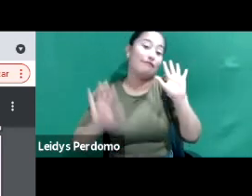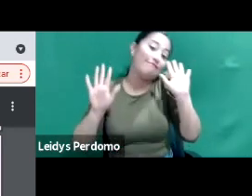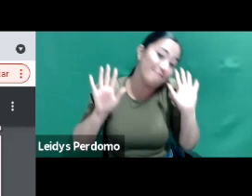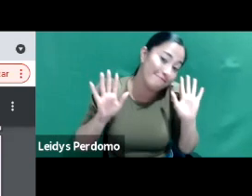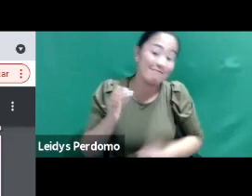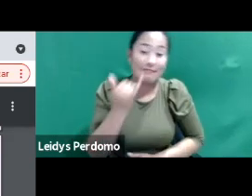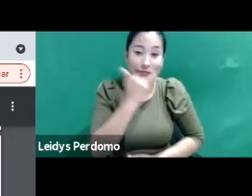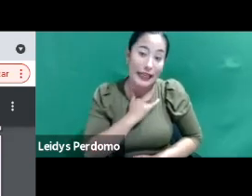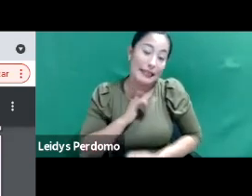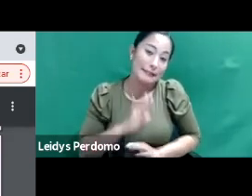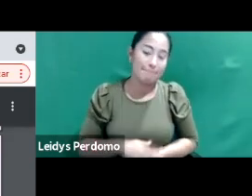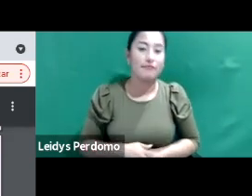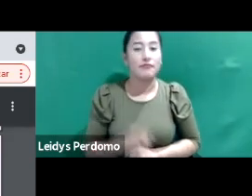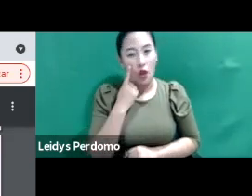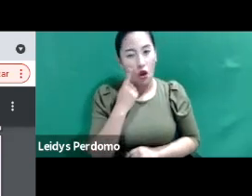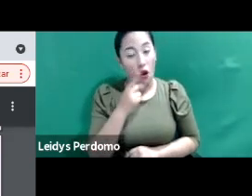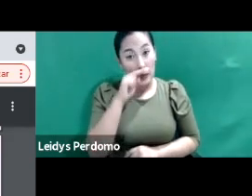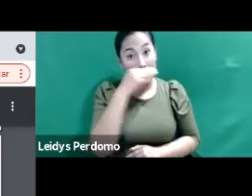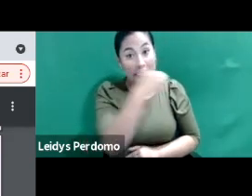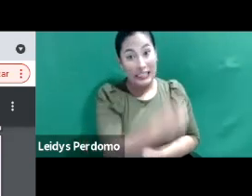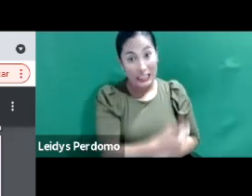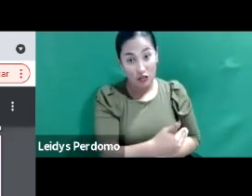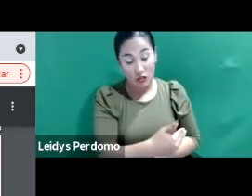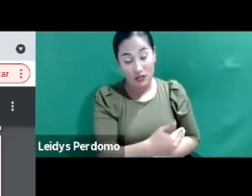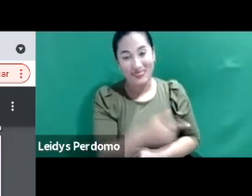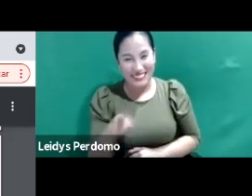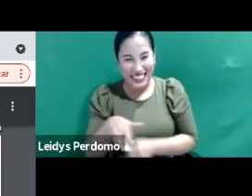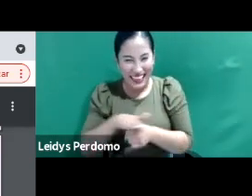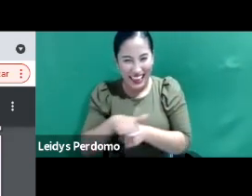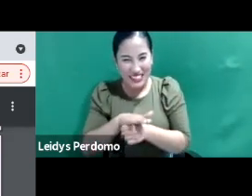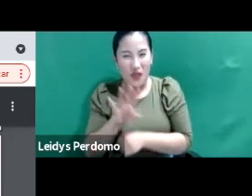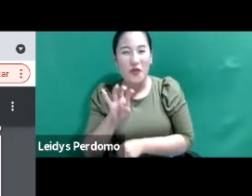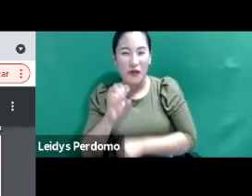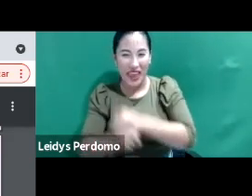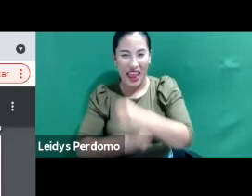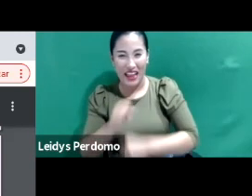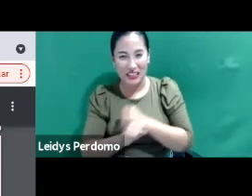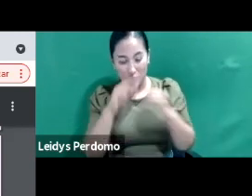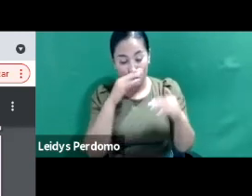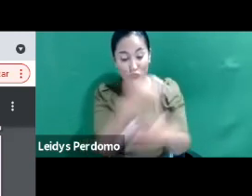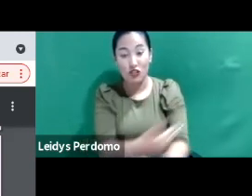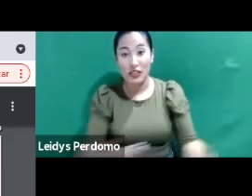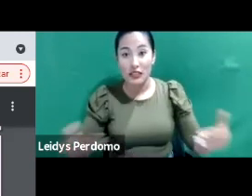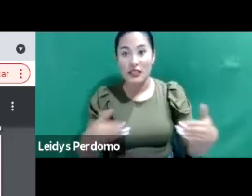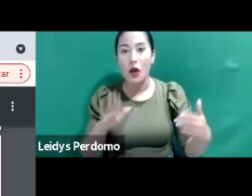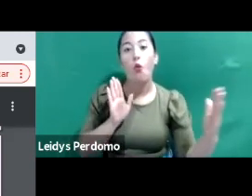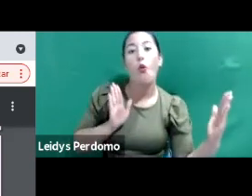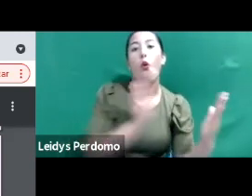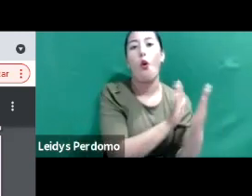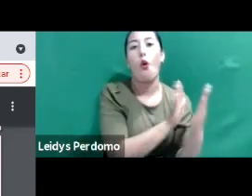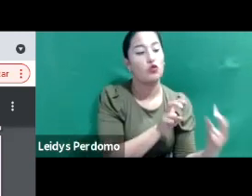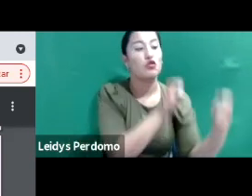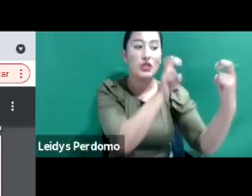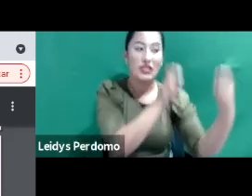los adolescentes, pero especialmente los niños atendiendo a la edad de nuestro caso, la aproximación siempre a nivel de